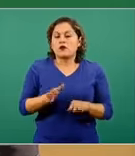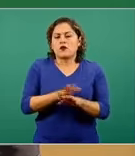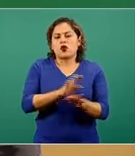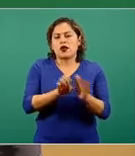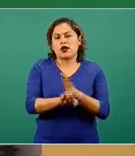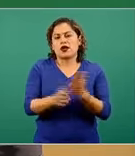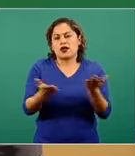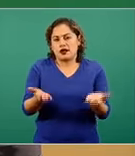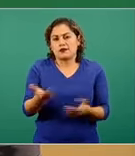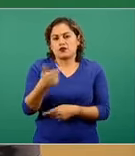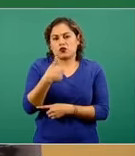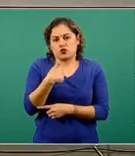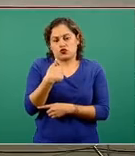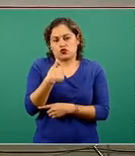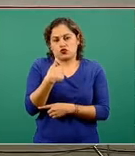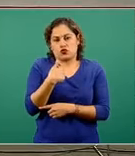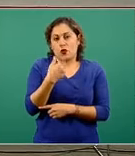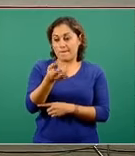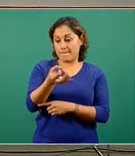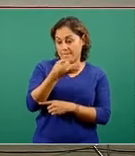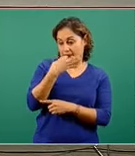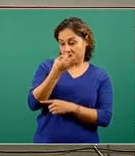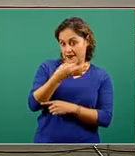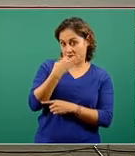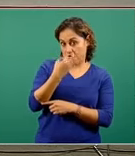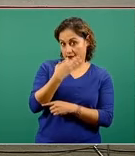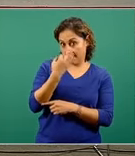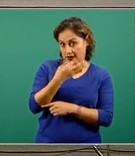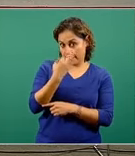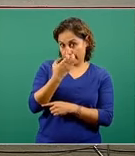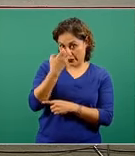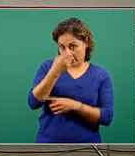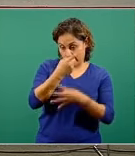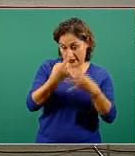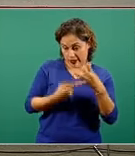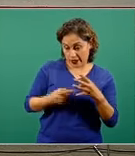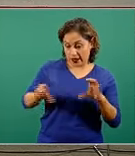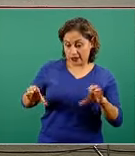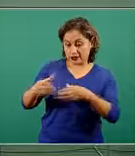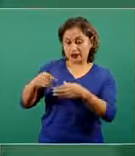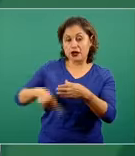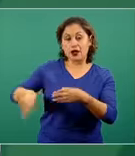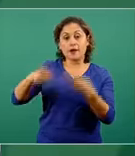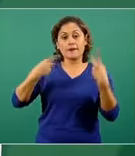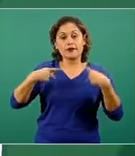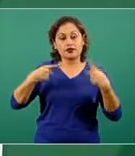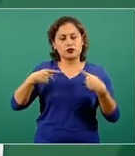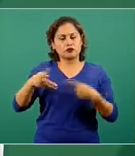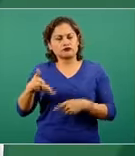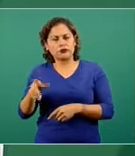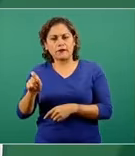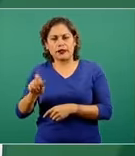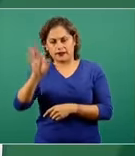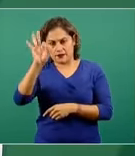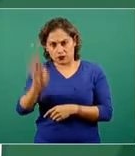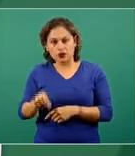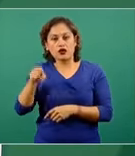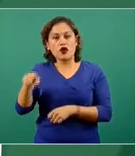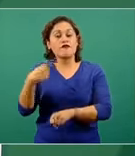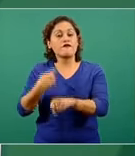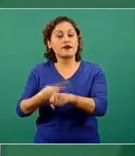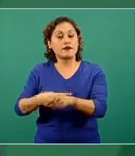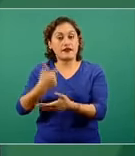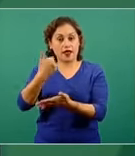este medicamento en este 20% que sí desarrolla enfermedad grave, o inclusive en ese